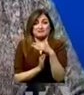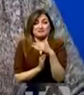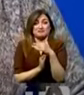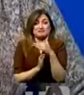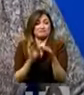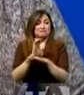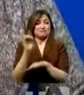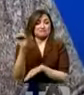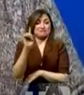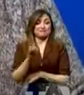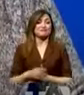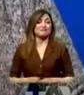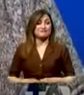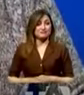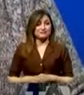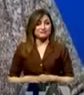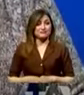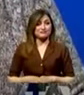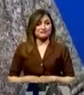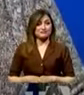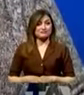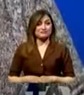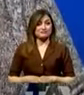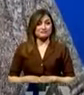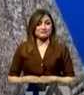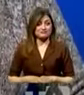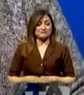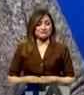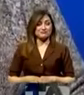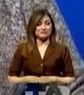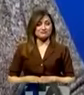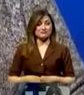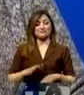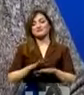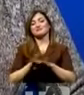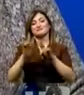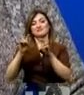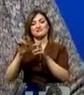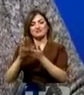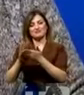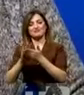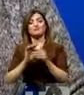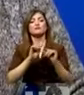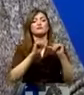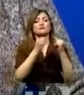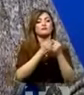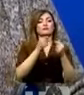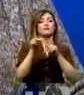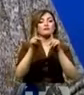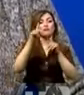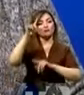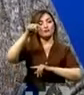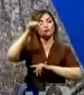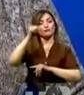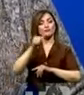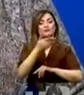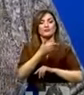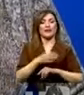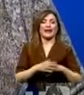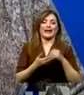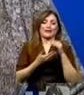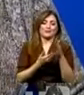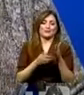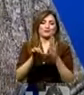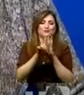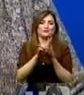Y eso de ahí lo van a hacer en el caso de las amnistías, pero quiero regresar al plano económico también. ¿Cuál va a ser ese plan del gobierno, el plan B? Porque ya sabemos lo que está pasando en cuanto